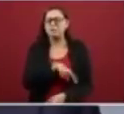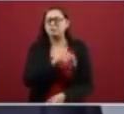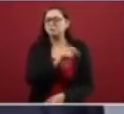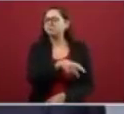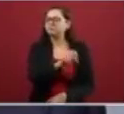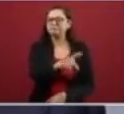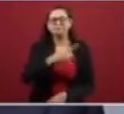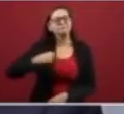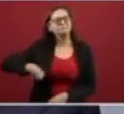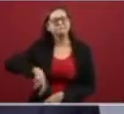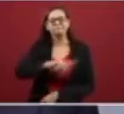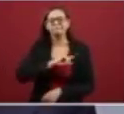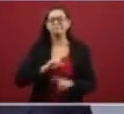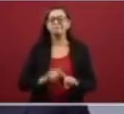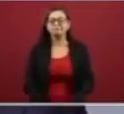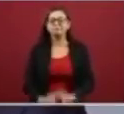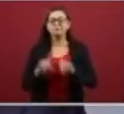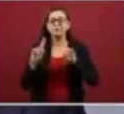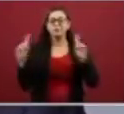sino que tiene como objetivo